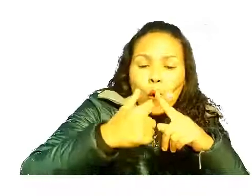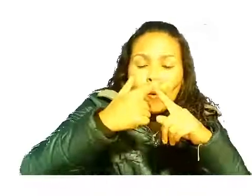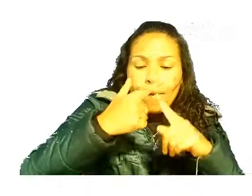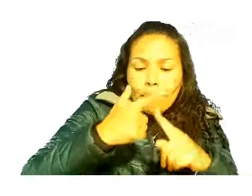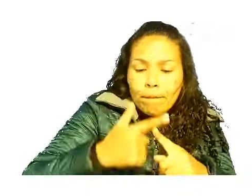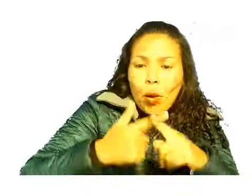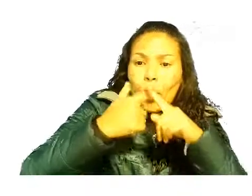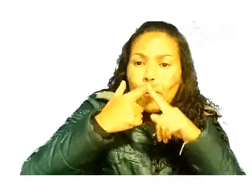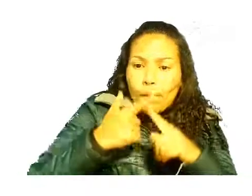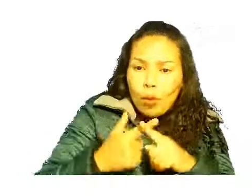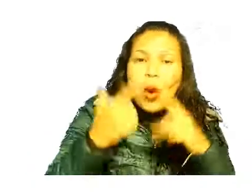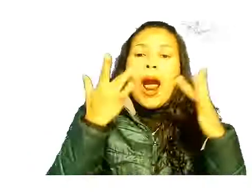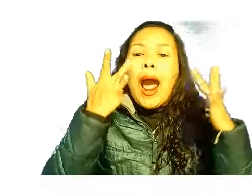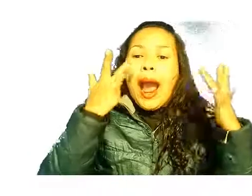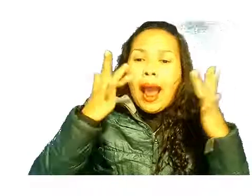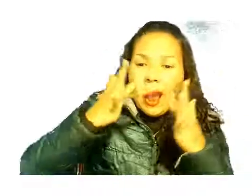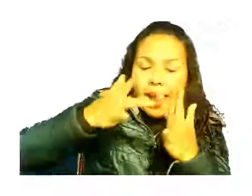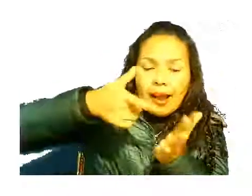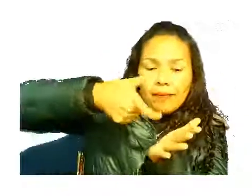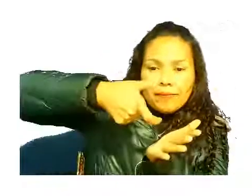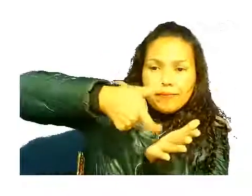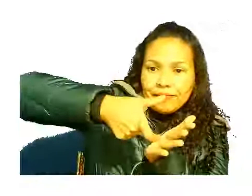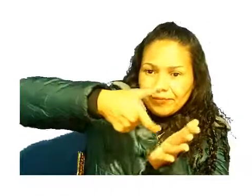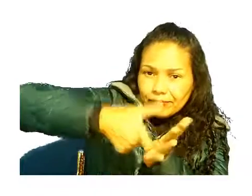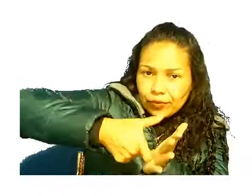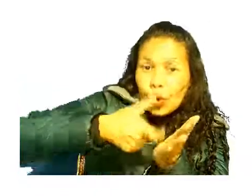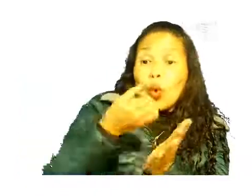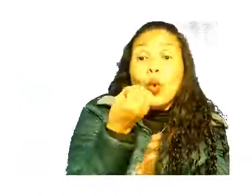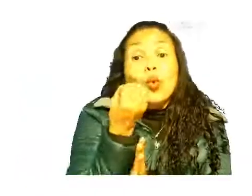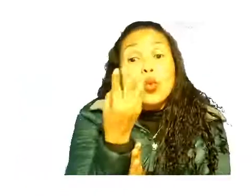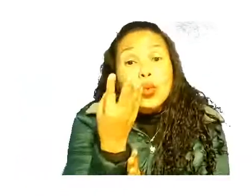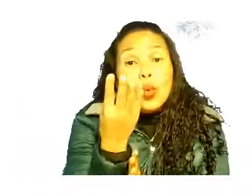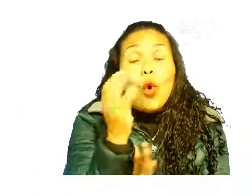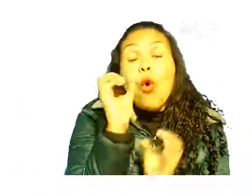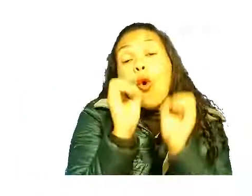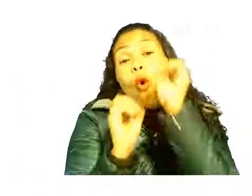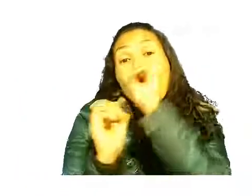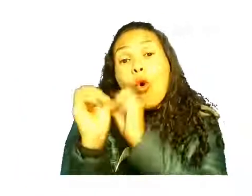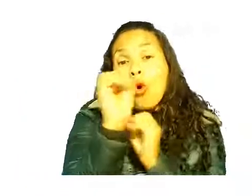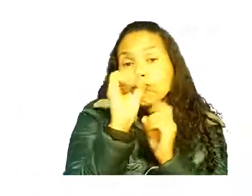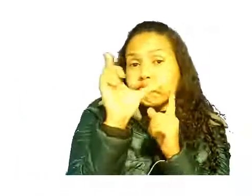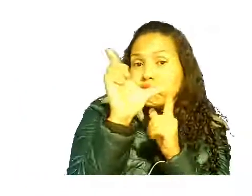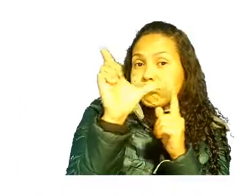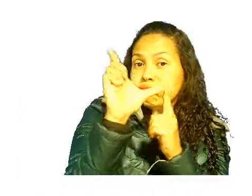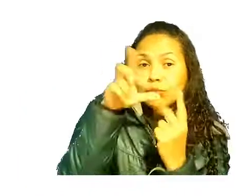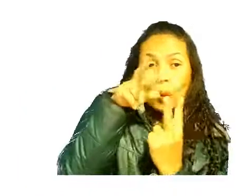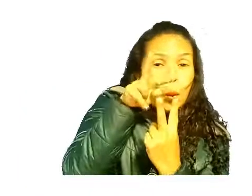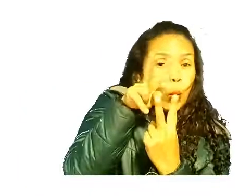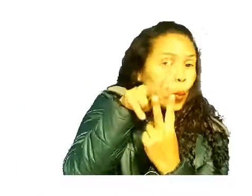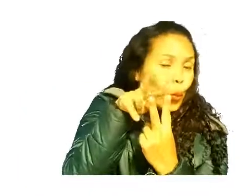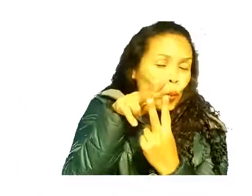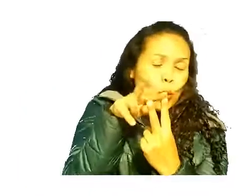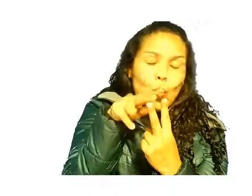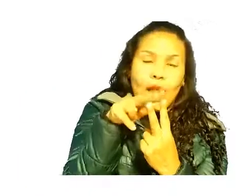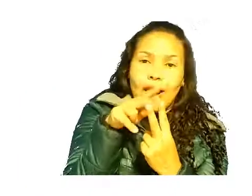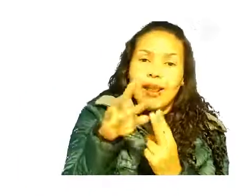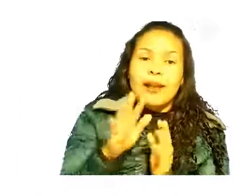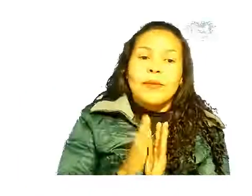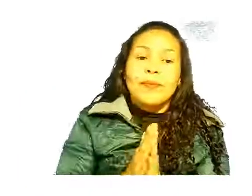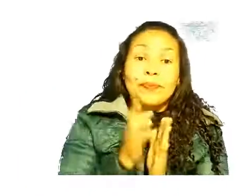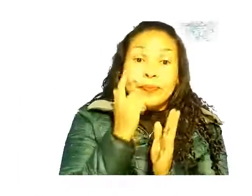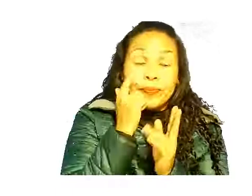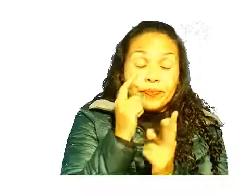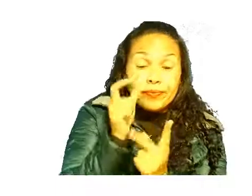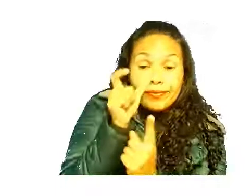en el álgebra, cuando hablamos de número, nos estamos refiriendo también a variables o letras. En este caso, los términos